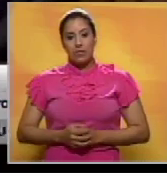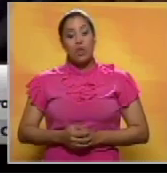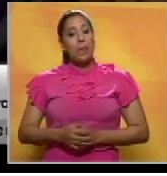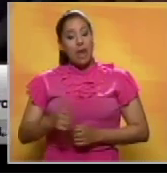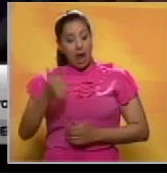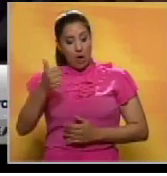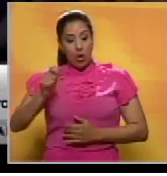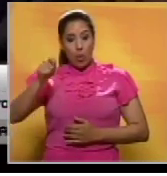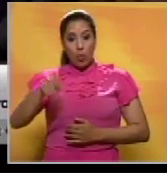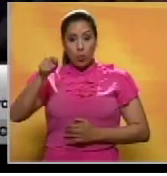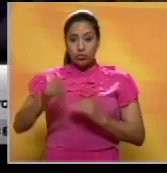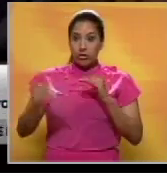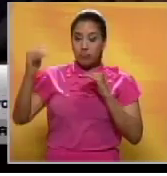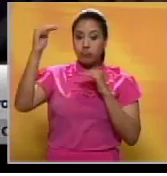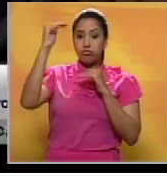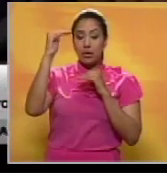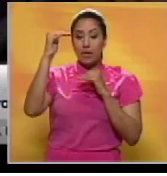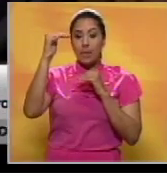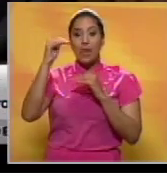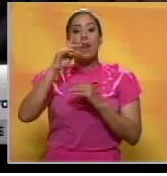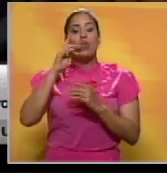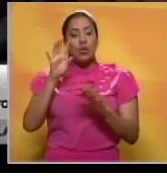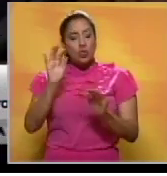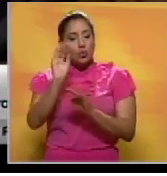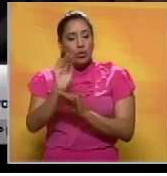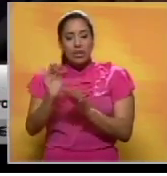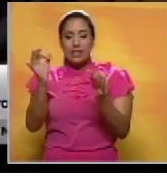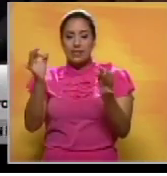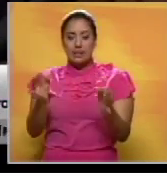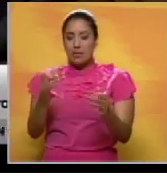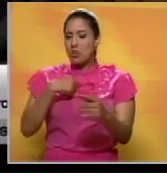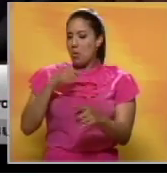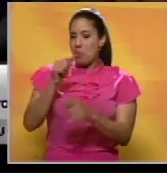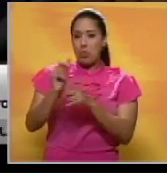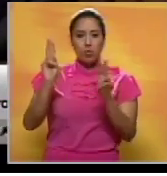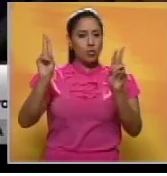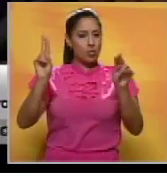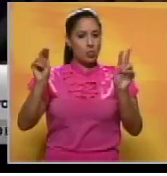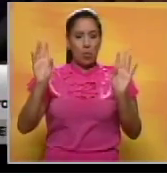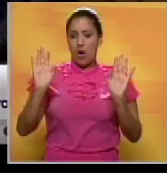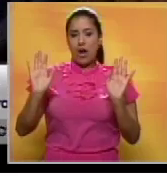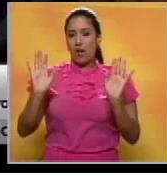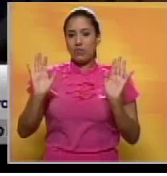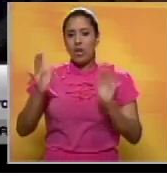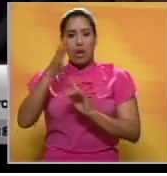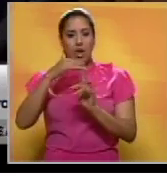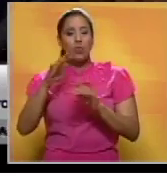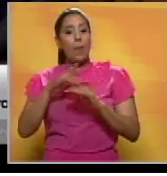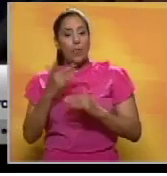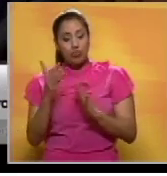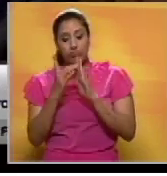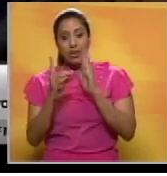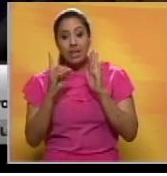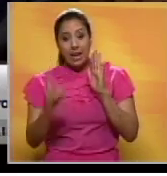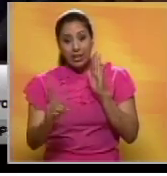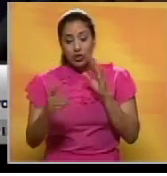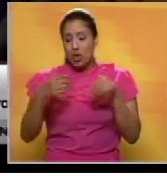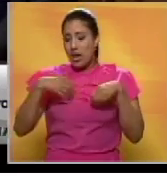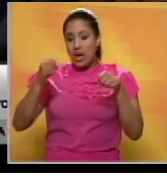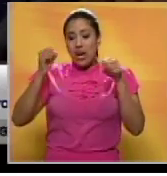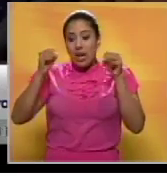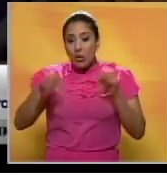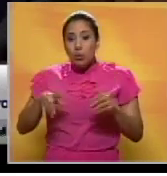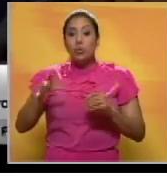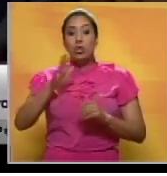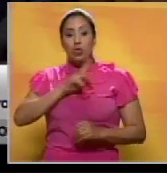Los magistrados del Tribunal Supremo de Justicia velamos sin imposiciones de ninguna naturaleza por los derechos irrenunciables